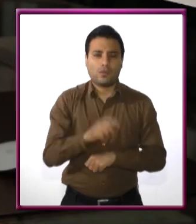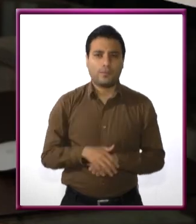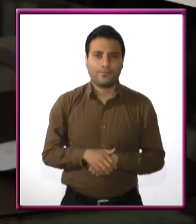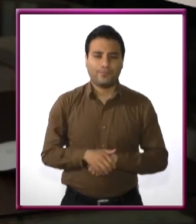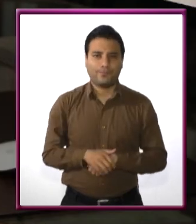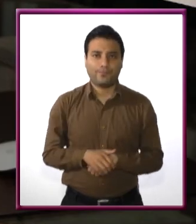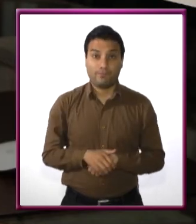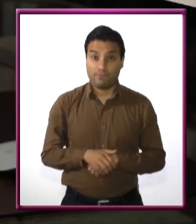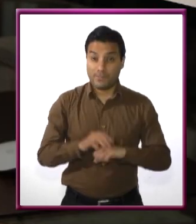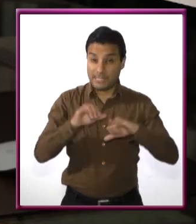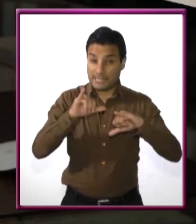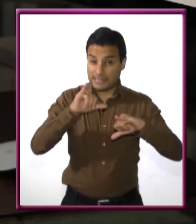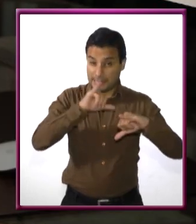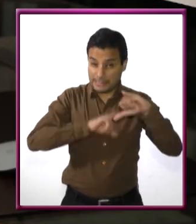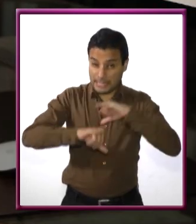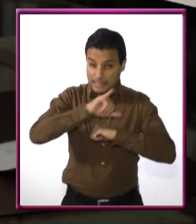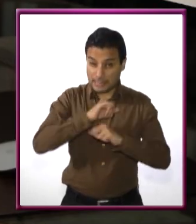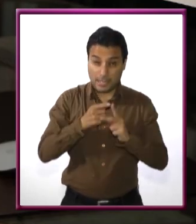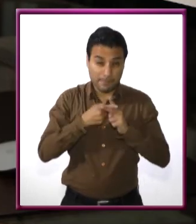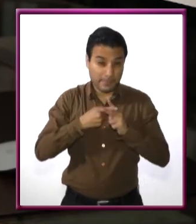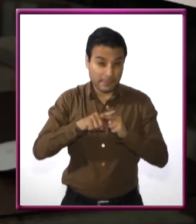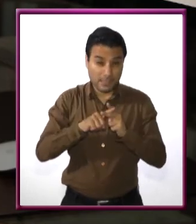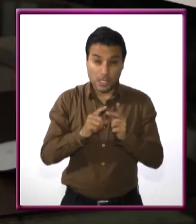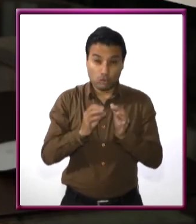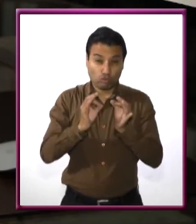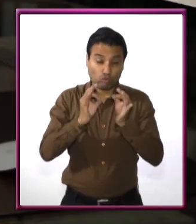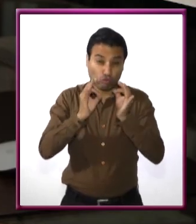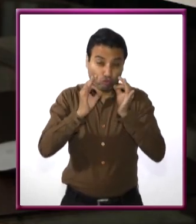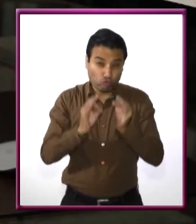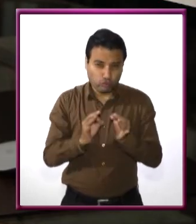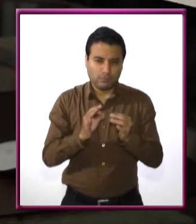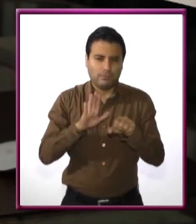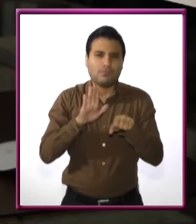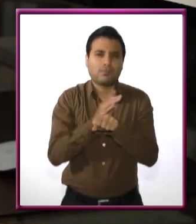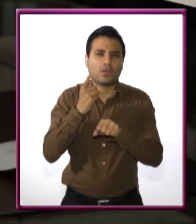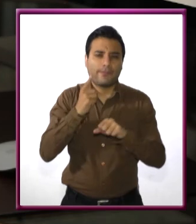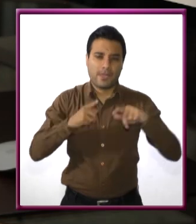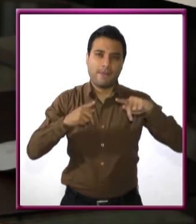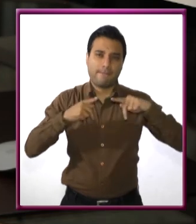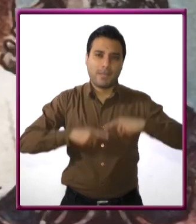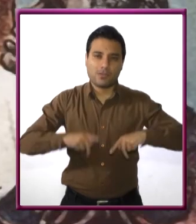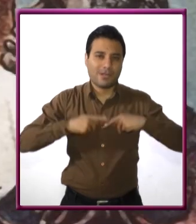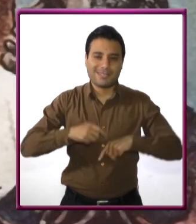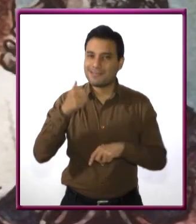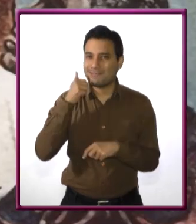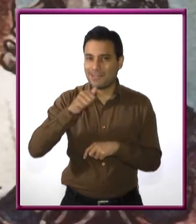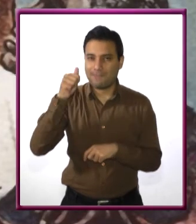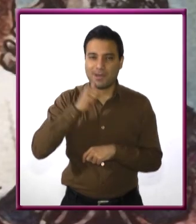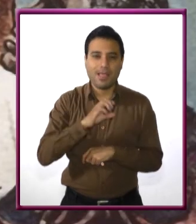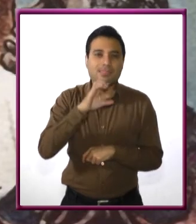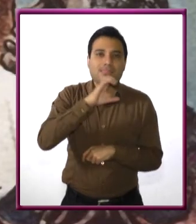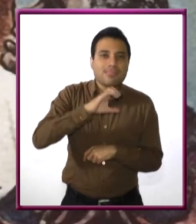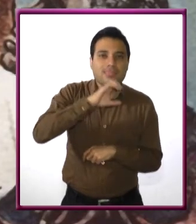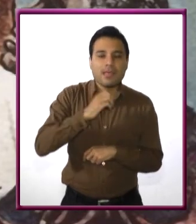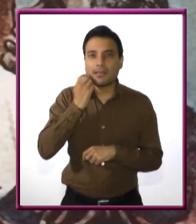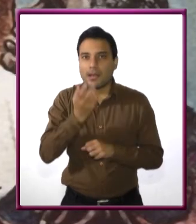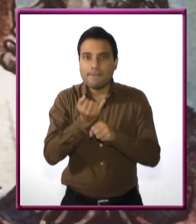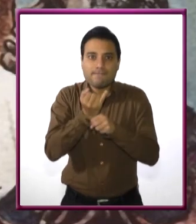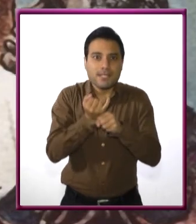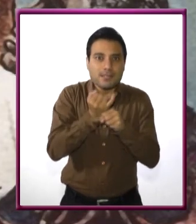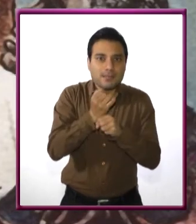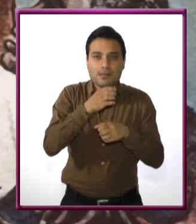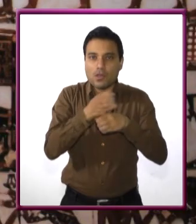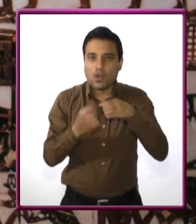La ciencia nos remite a esta curiosidad que los seres humanos siempre hemos tenido para